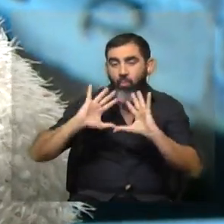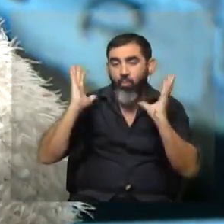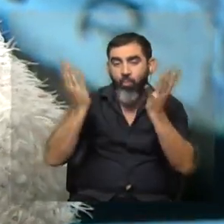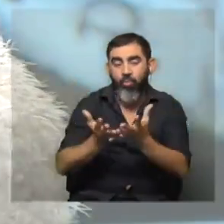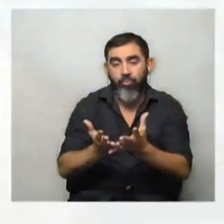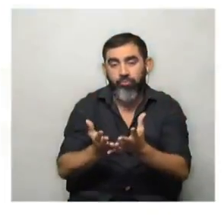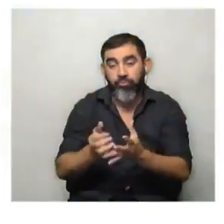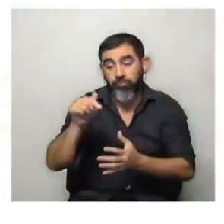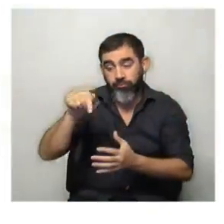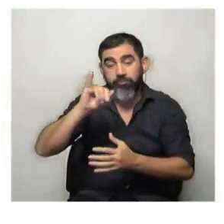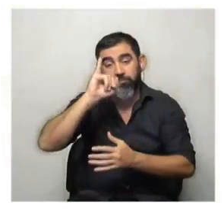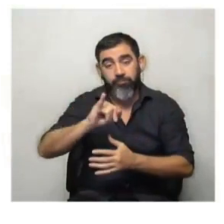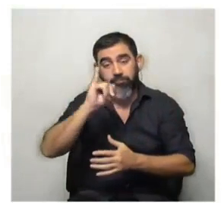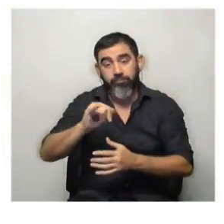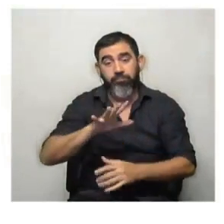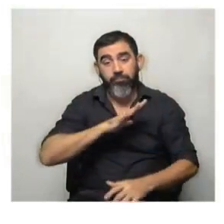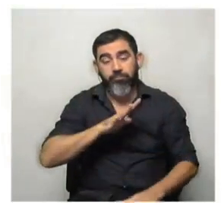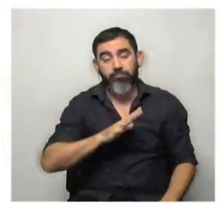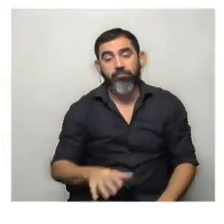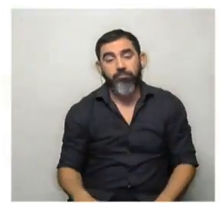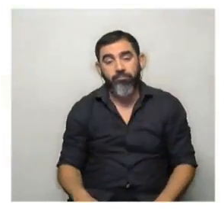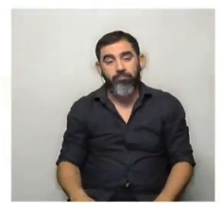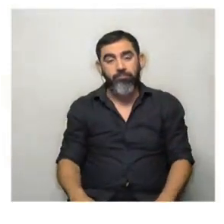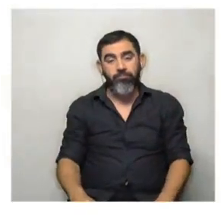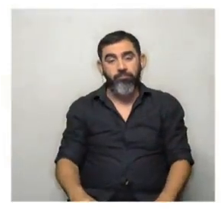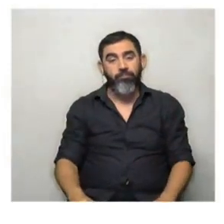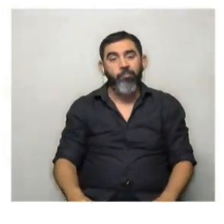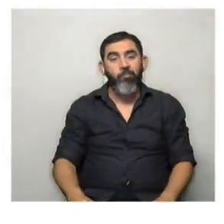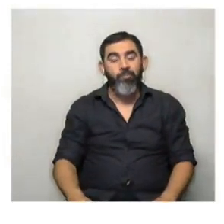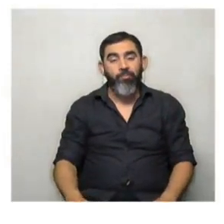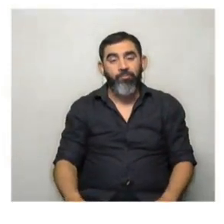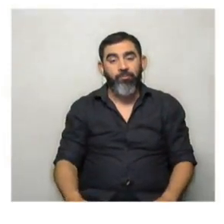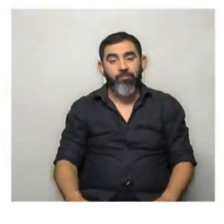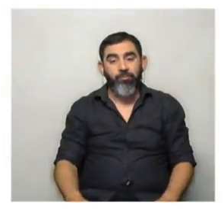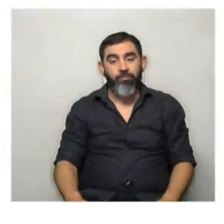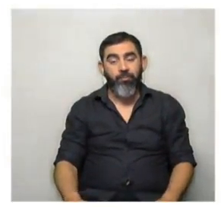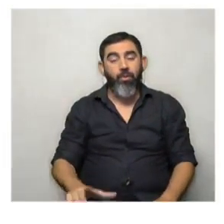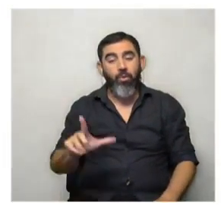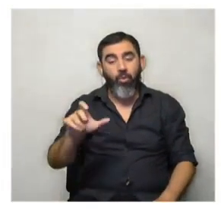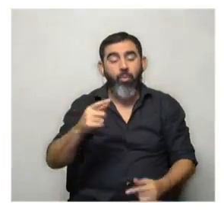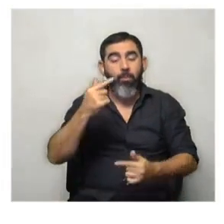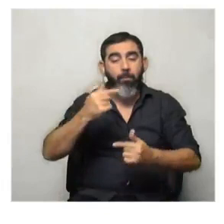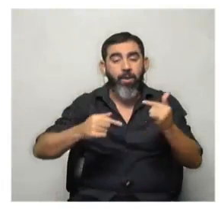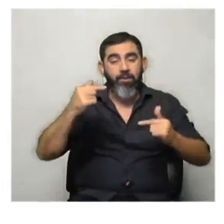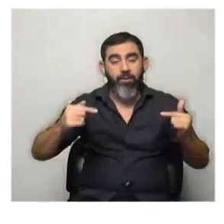pero acá nosotros la tenemos preservada, y obviamente son materiales